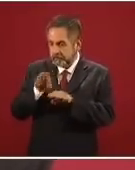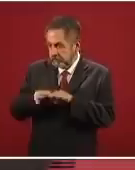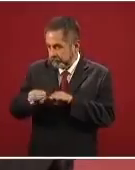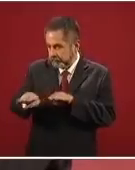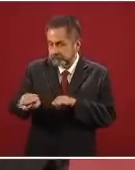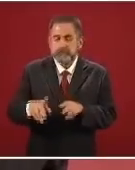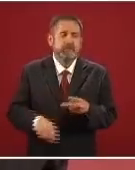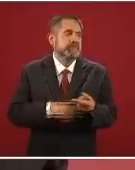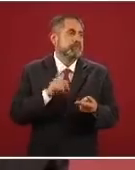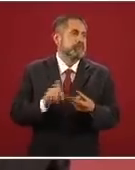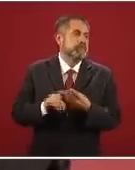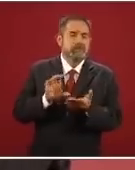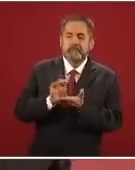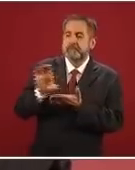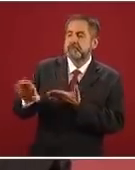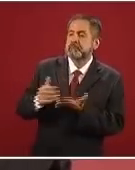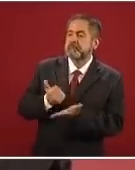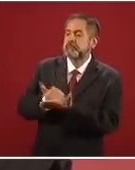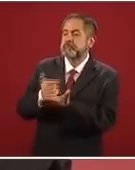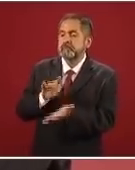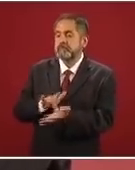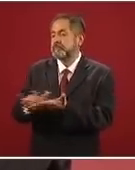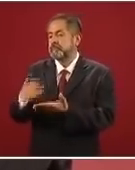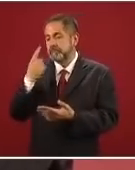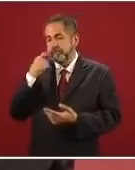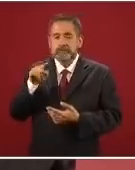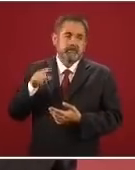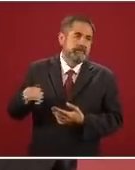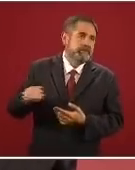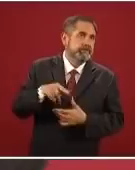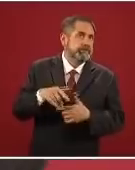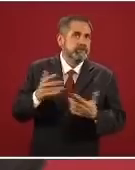qué apoyo se dio a